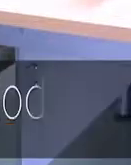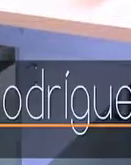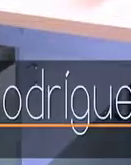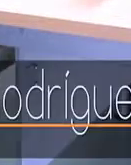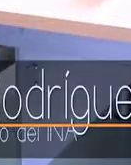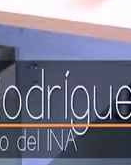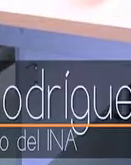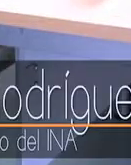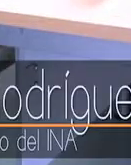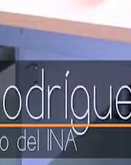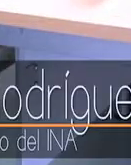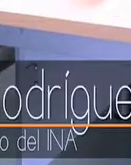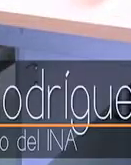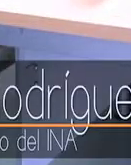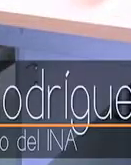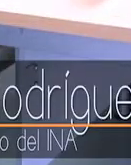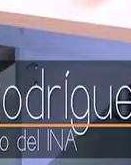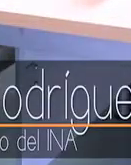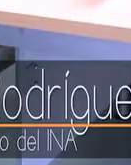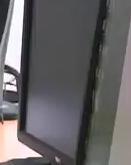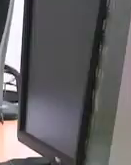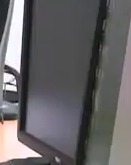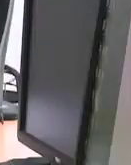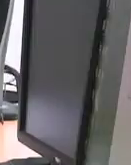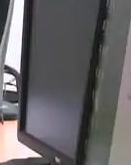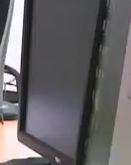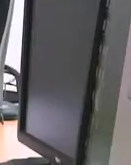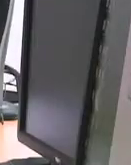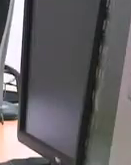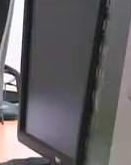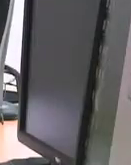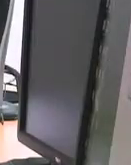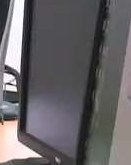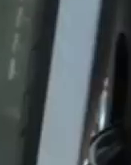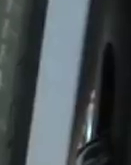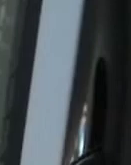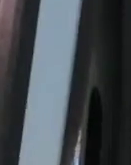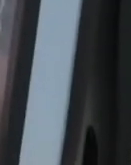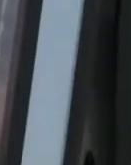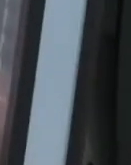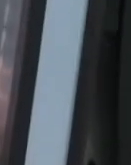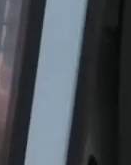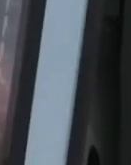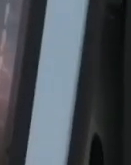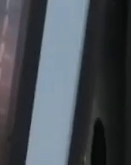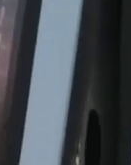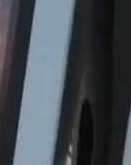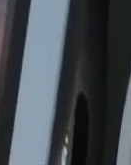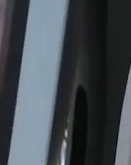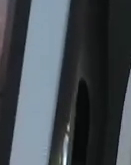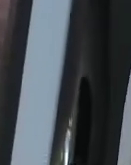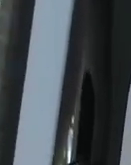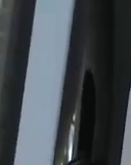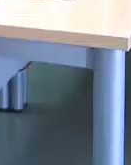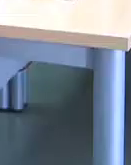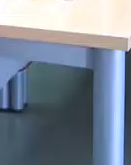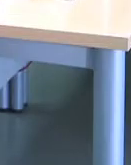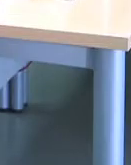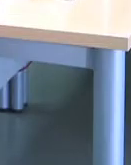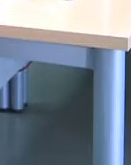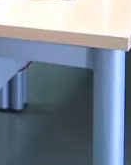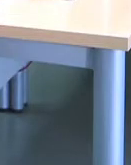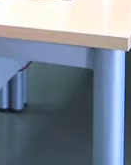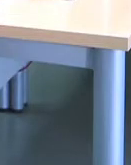que a mí siempre me ha interesado pero que nunca había podido hacer, como que es la oportunidad para crear mis propios personajes, que es lo que siempre he querido. Creo